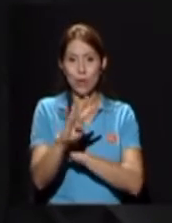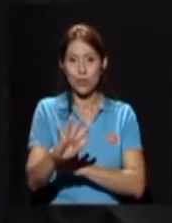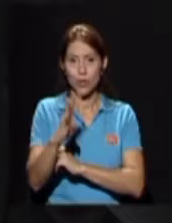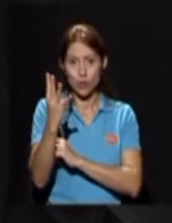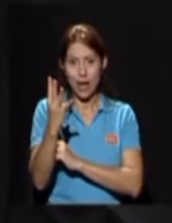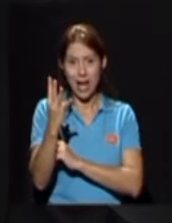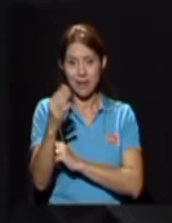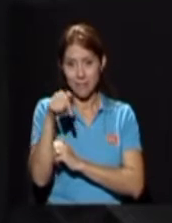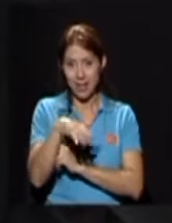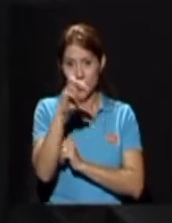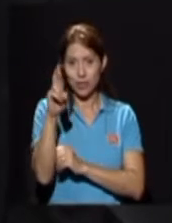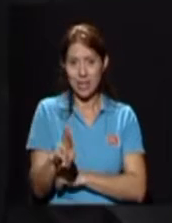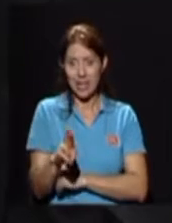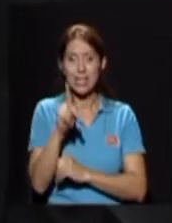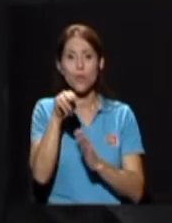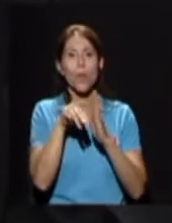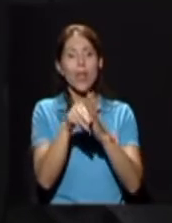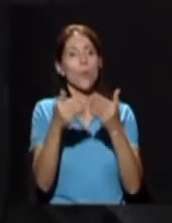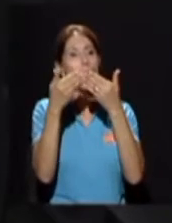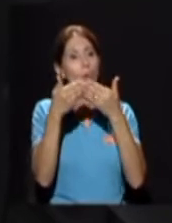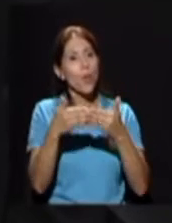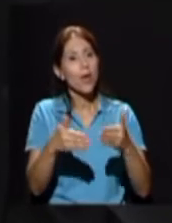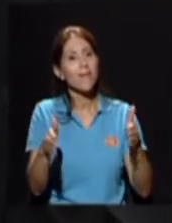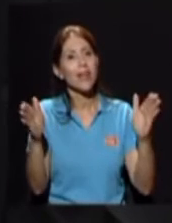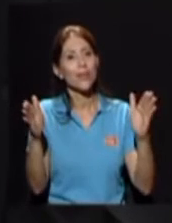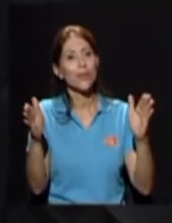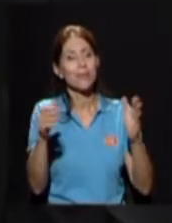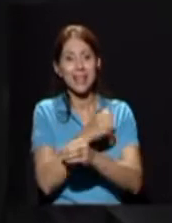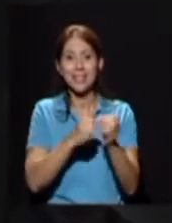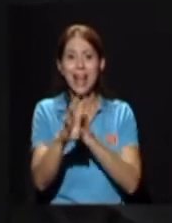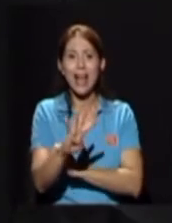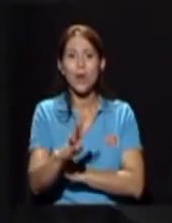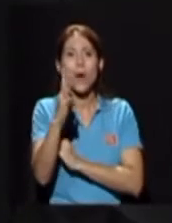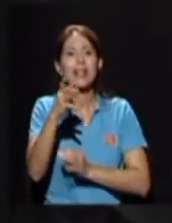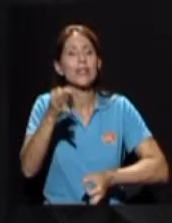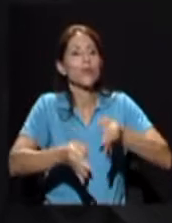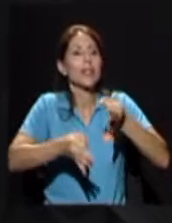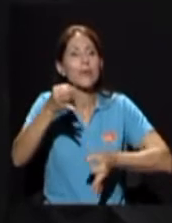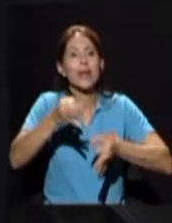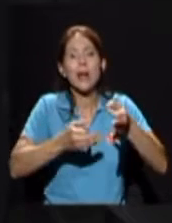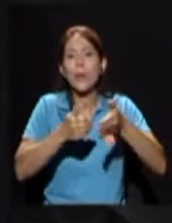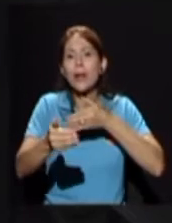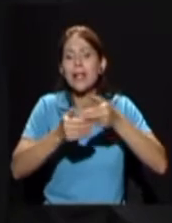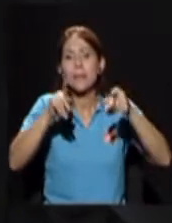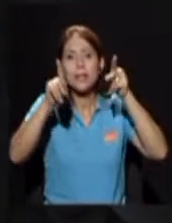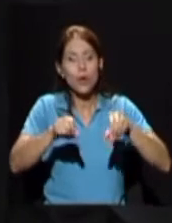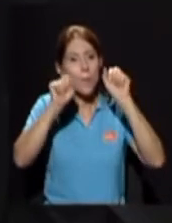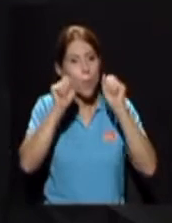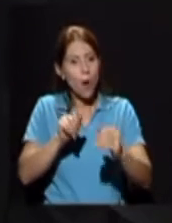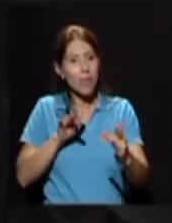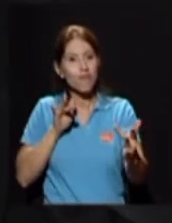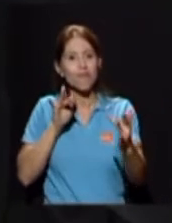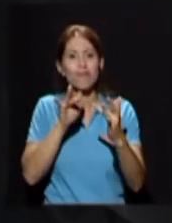tenemos en Costa Rica es muy abierto. Es un tribunal de última instancia al que puede accesar la gente directamente,